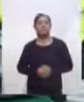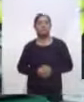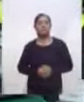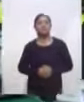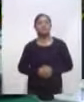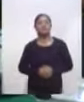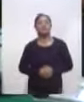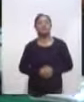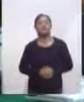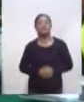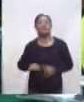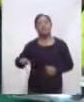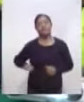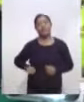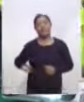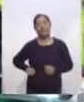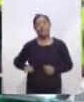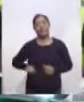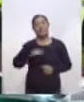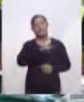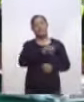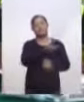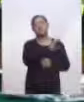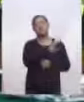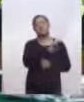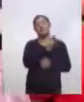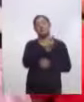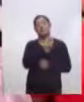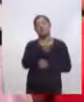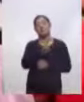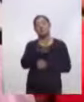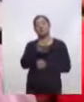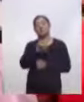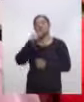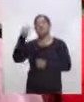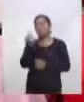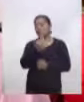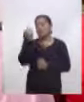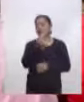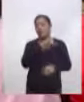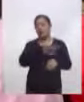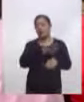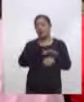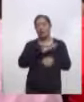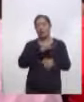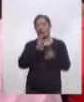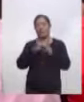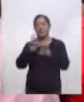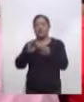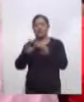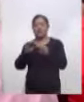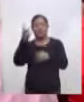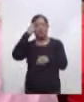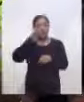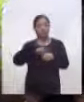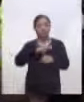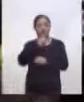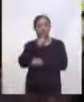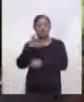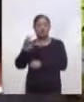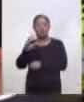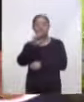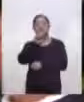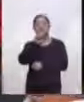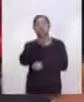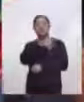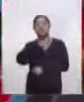La Secretaría de Salud, a través del Centro Regulador de Urgencias Médicas de Tlaxcala, impartió una plática informativa a directores de Protección Civil de los 60 municipios